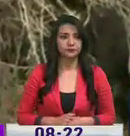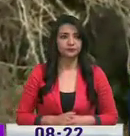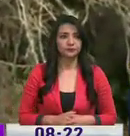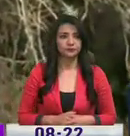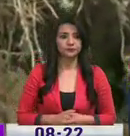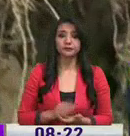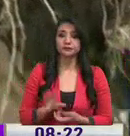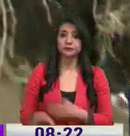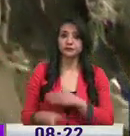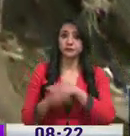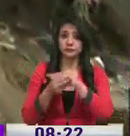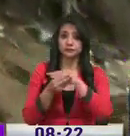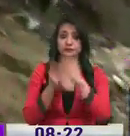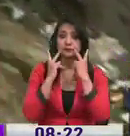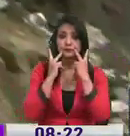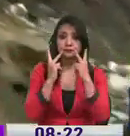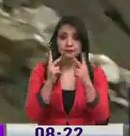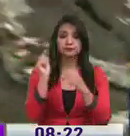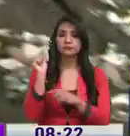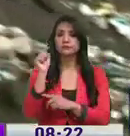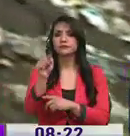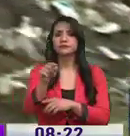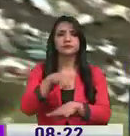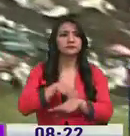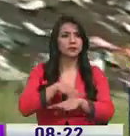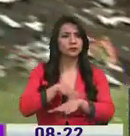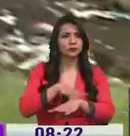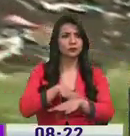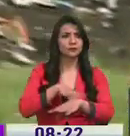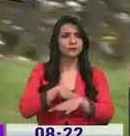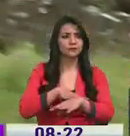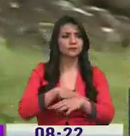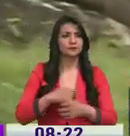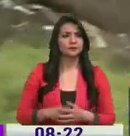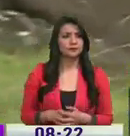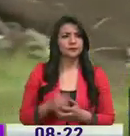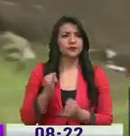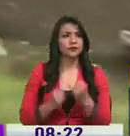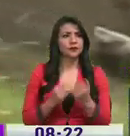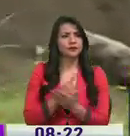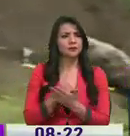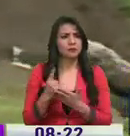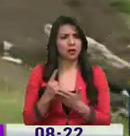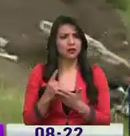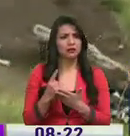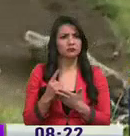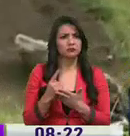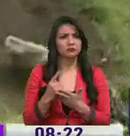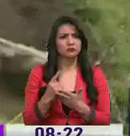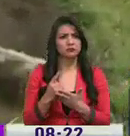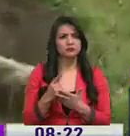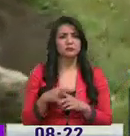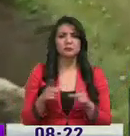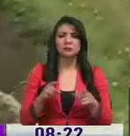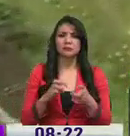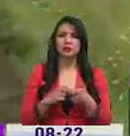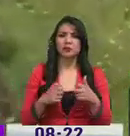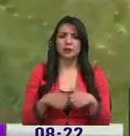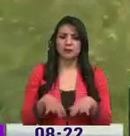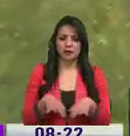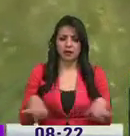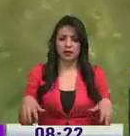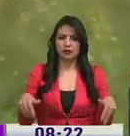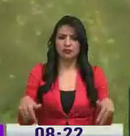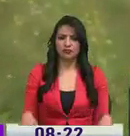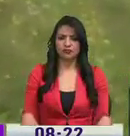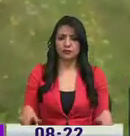ello, podemos ver en el fondo hay unos baños que son ocupados en especial el fin de semana y me decían que tienen un problema de alcantarillado y desde la calle